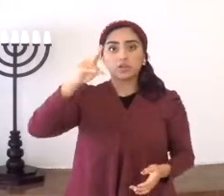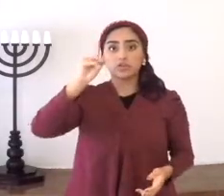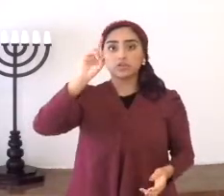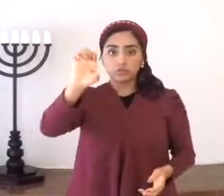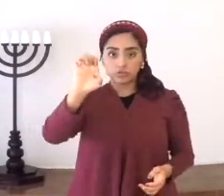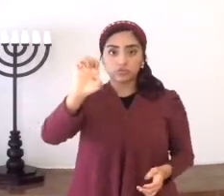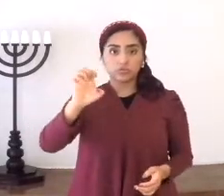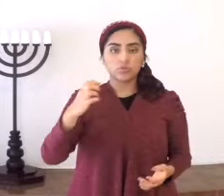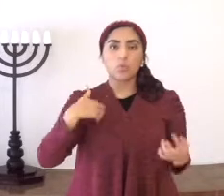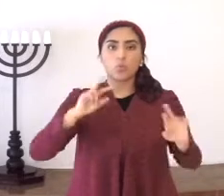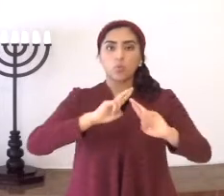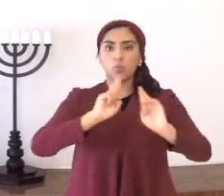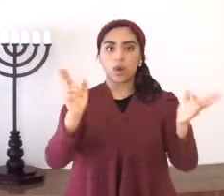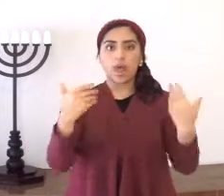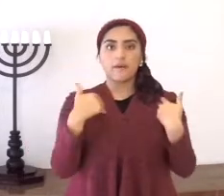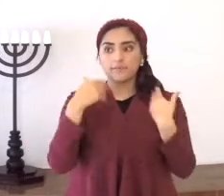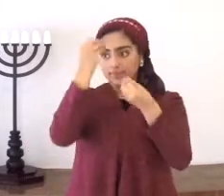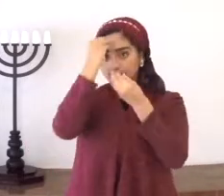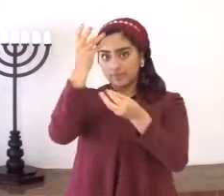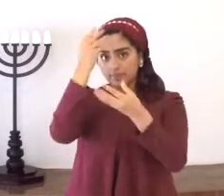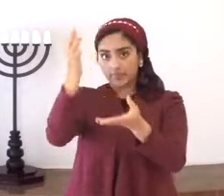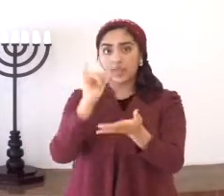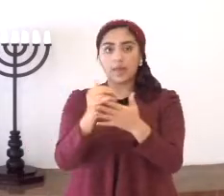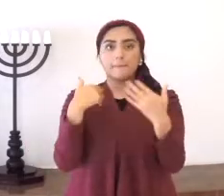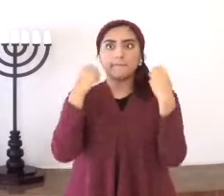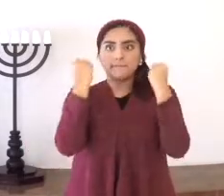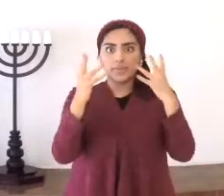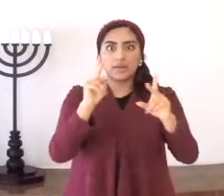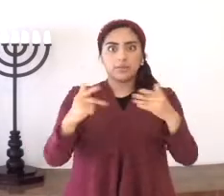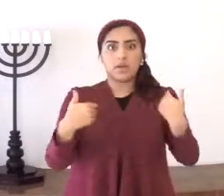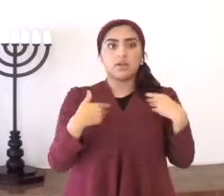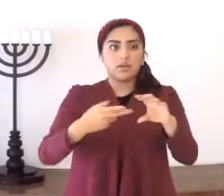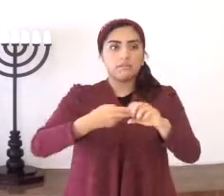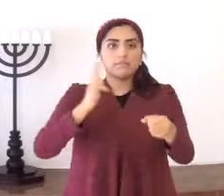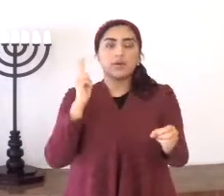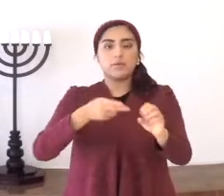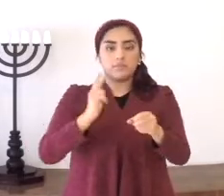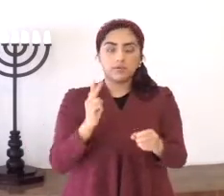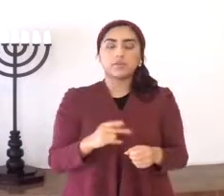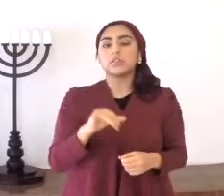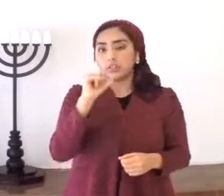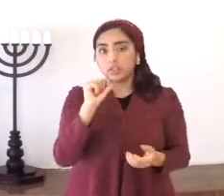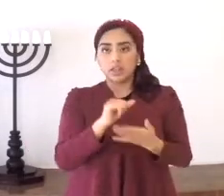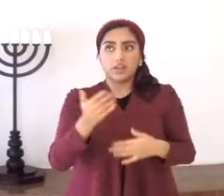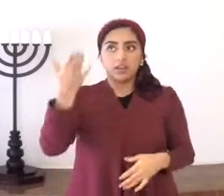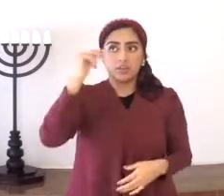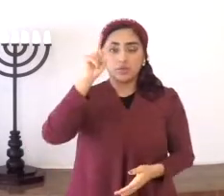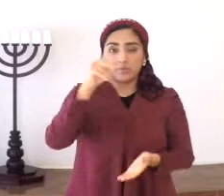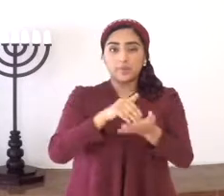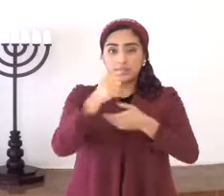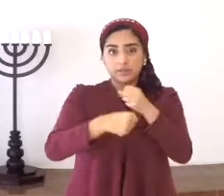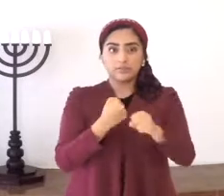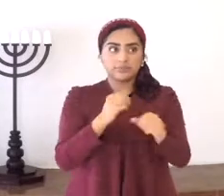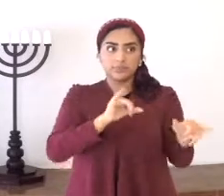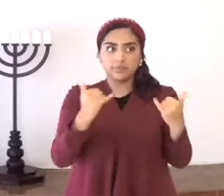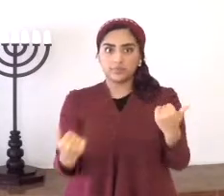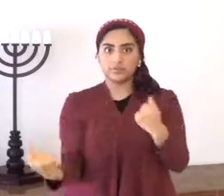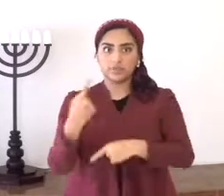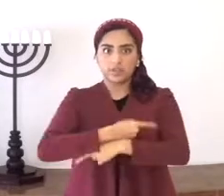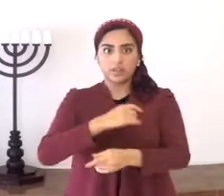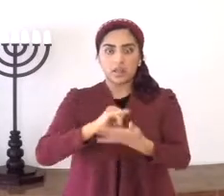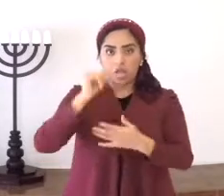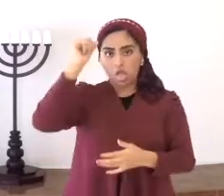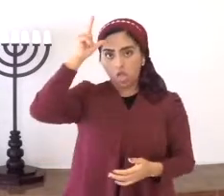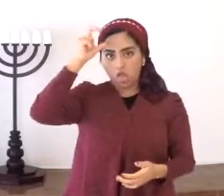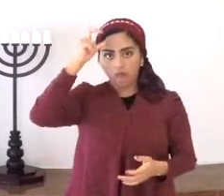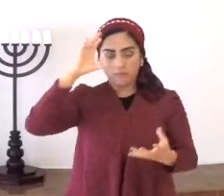la Tanaj que Judas, Yehudá, ya había recibido informes de que había mucha apostasía. Bueno, si eso fue hace 2000 años,